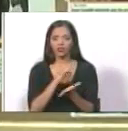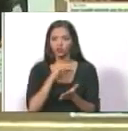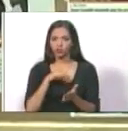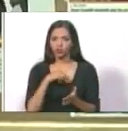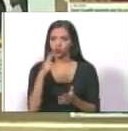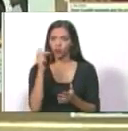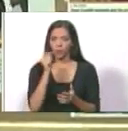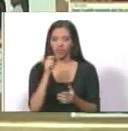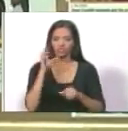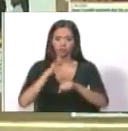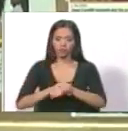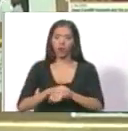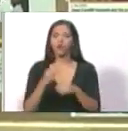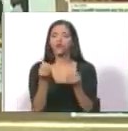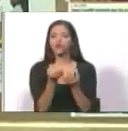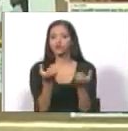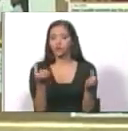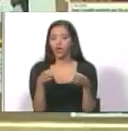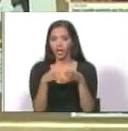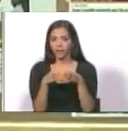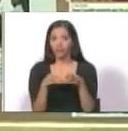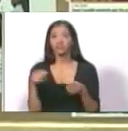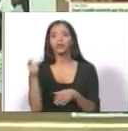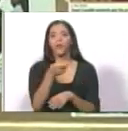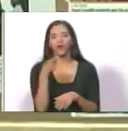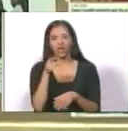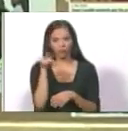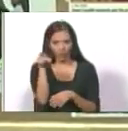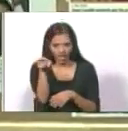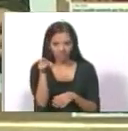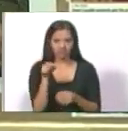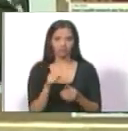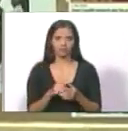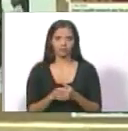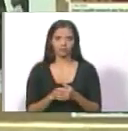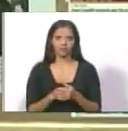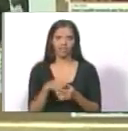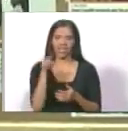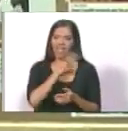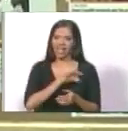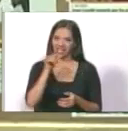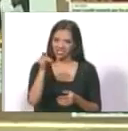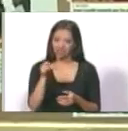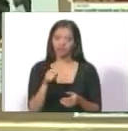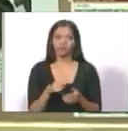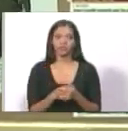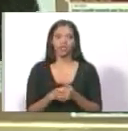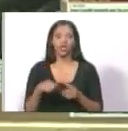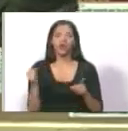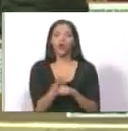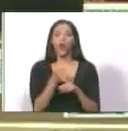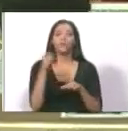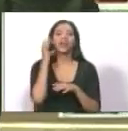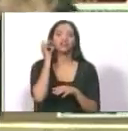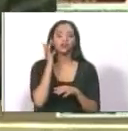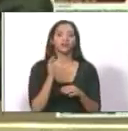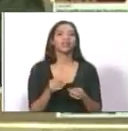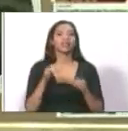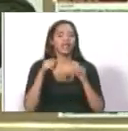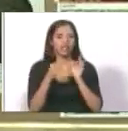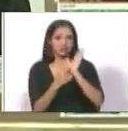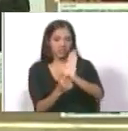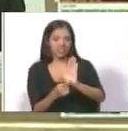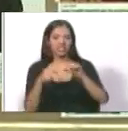a un grupo de gente. Lo andamos buscando a él, a ese señor. Viene hasta del golpe azul. El que aparece ahí de